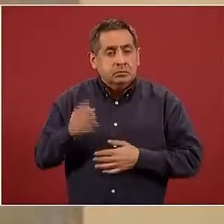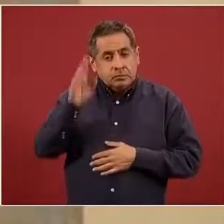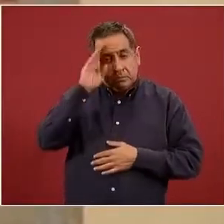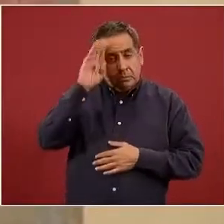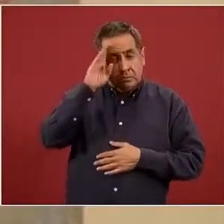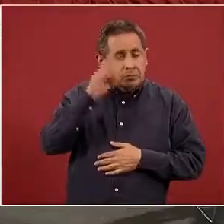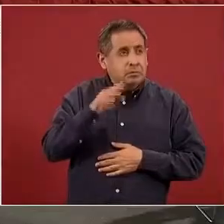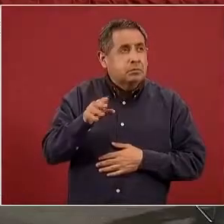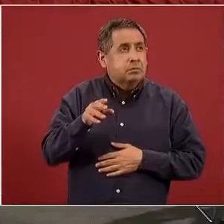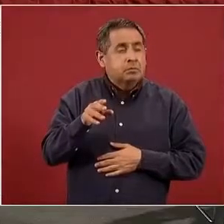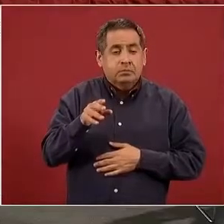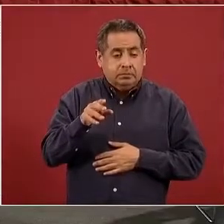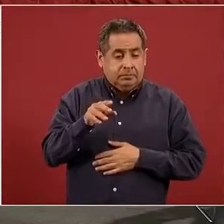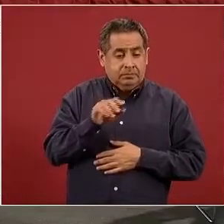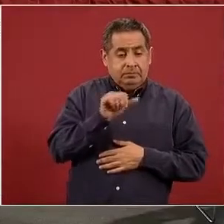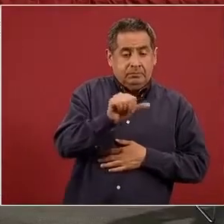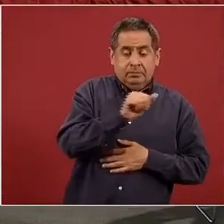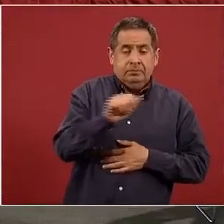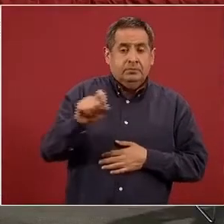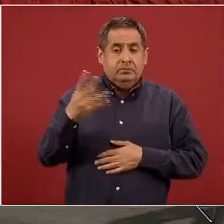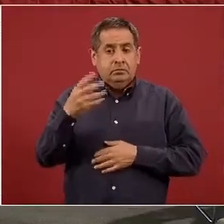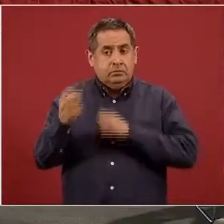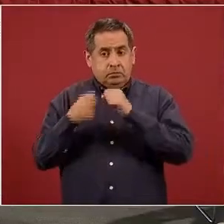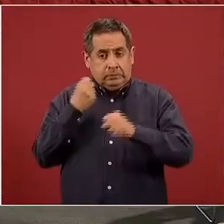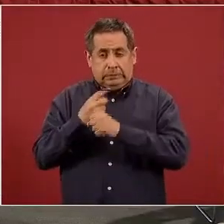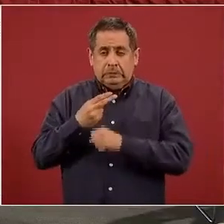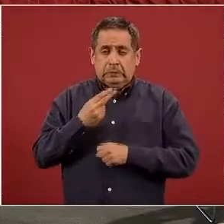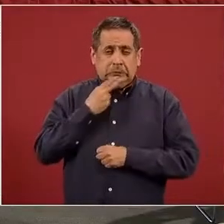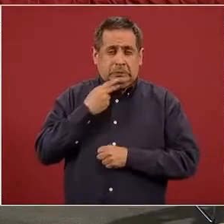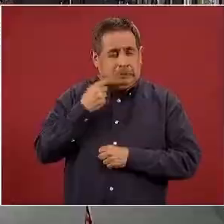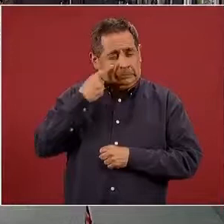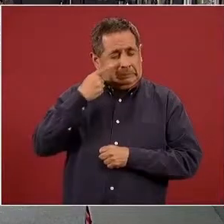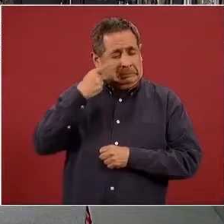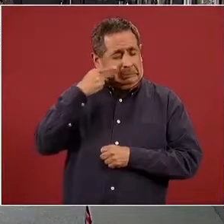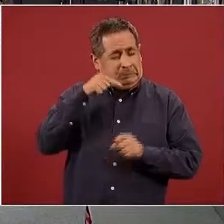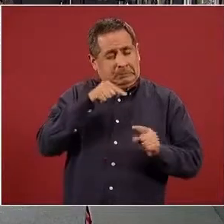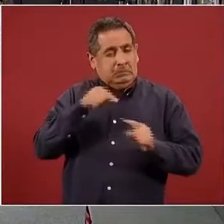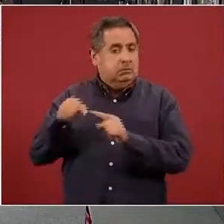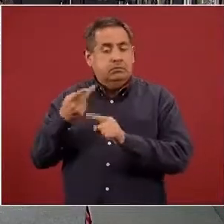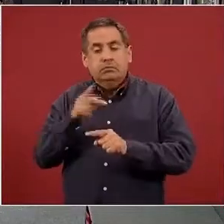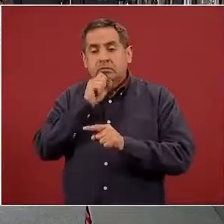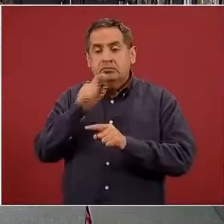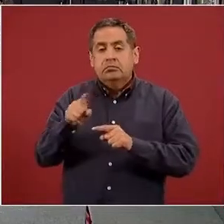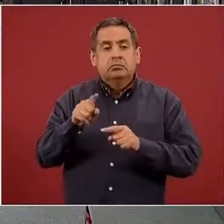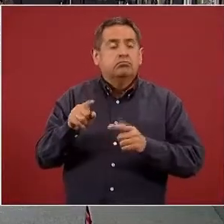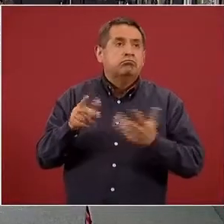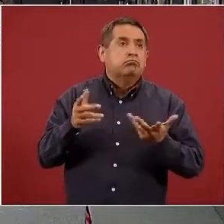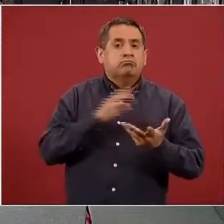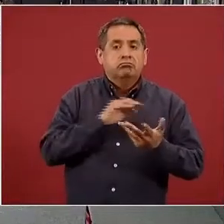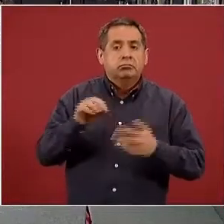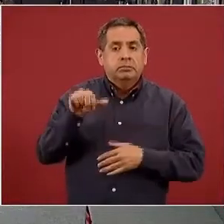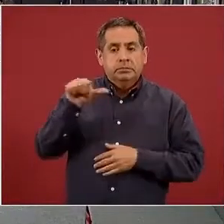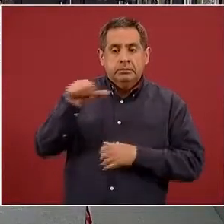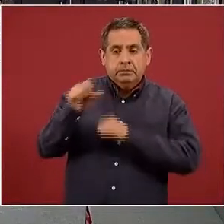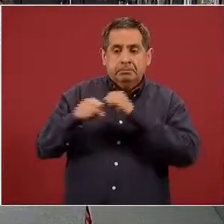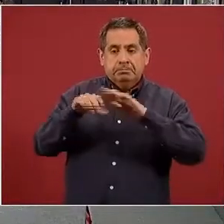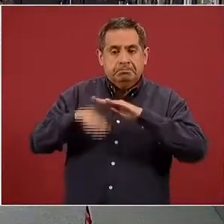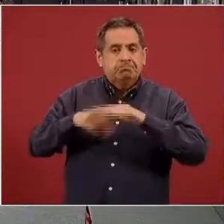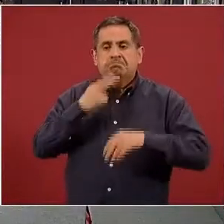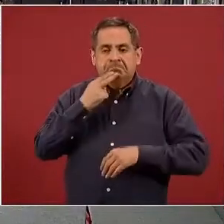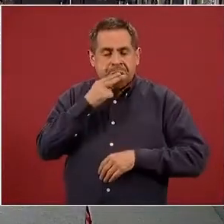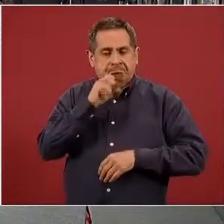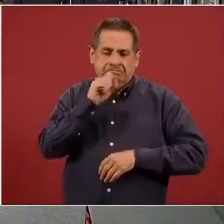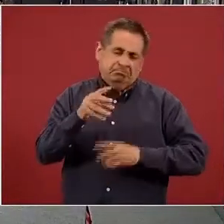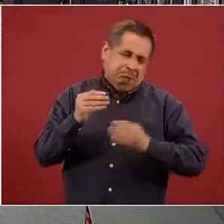dice que de 16 a 24 años es la población mayor, aunque también menores de 16 años lo están